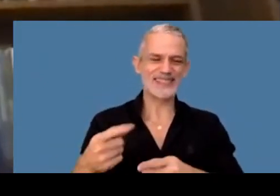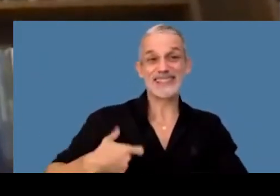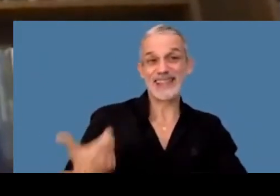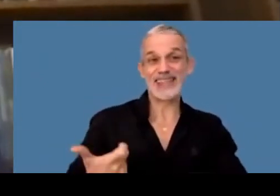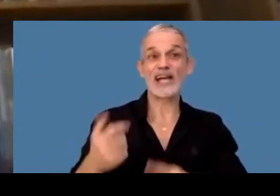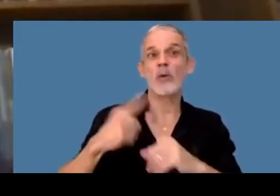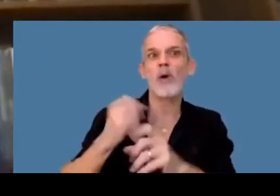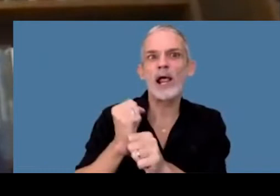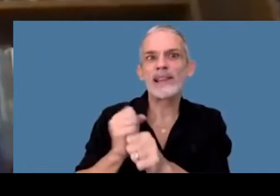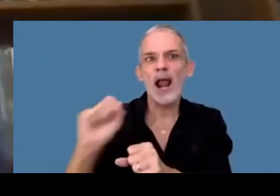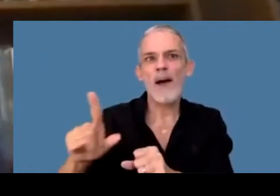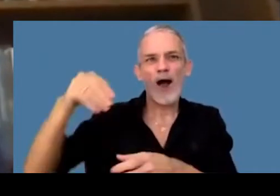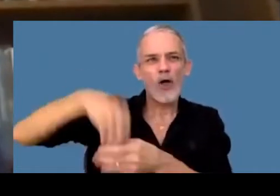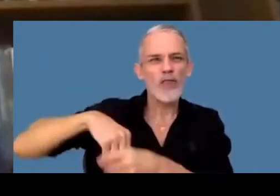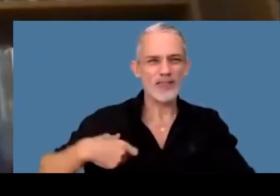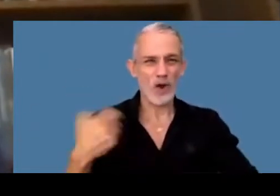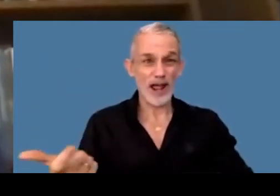funciones,